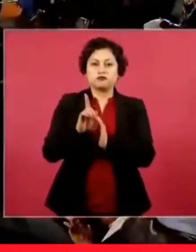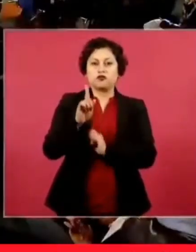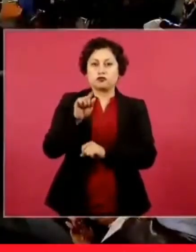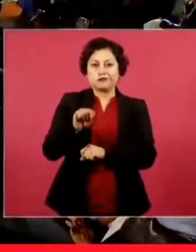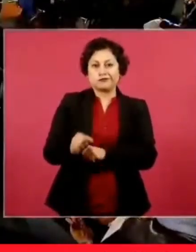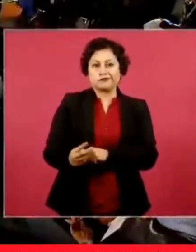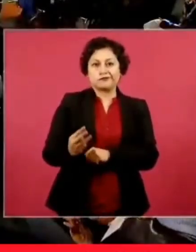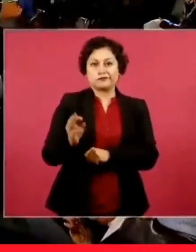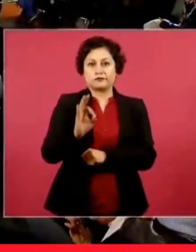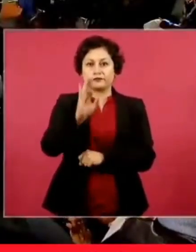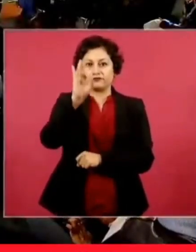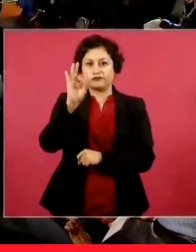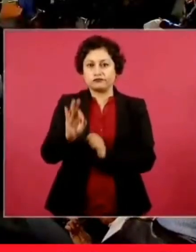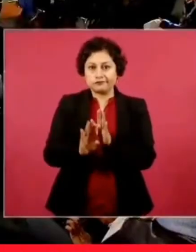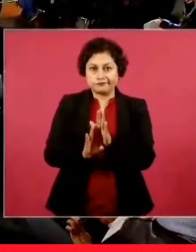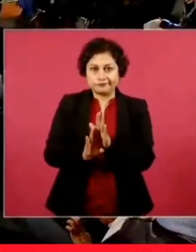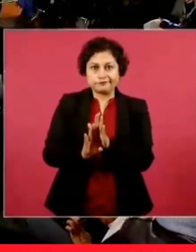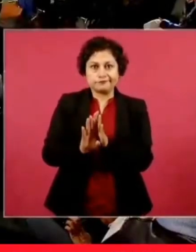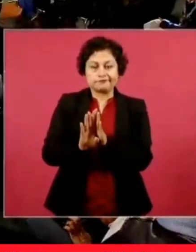se nos cayó la economía